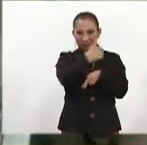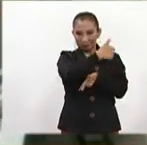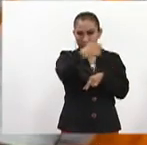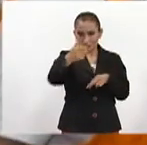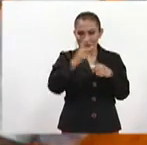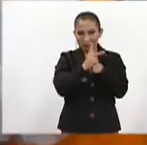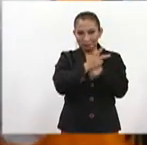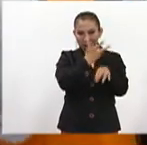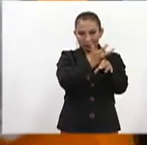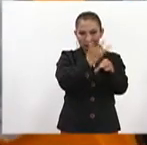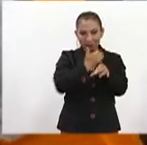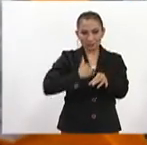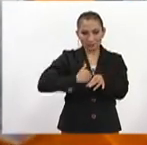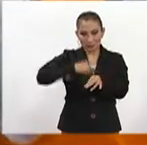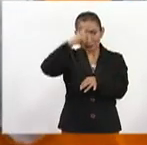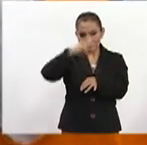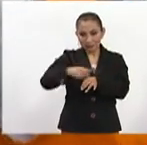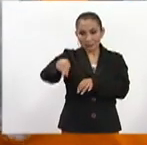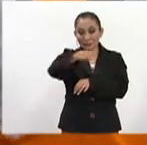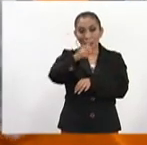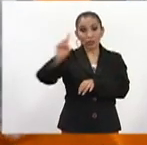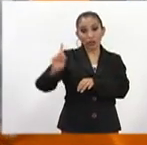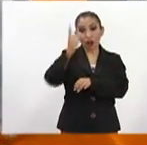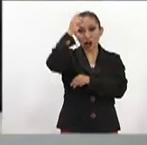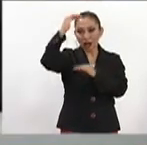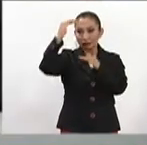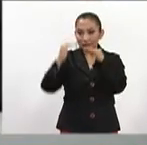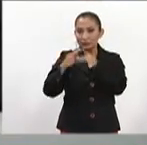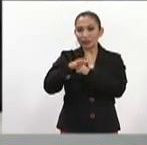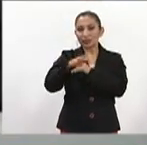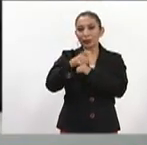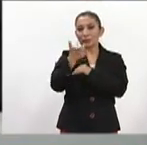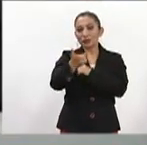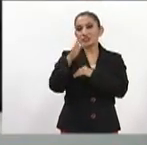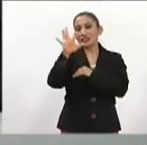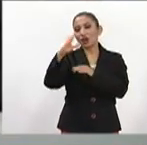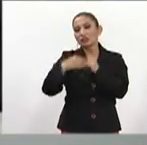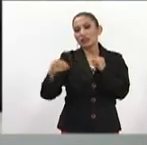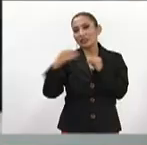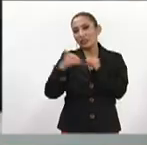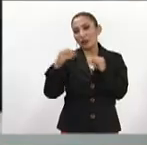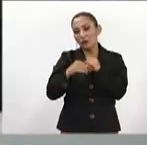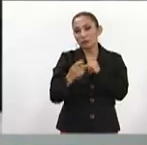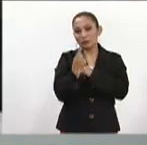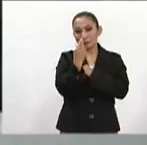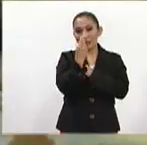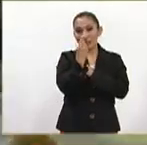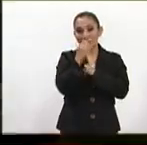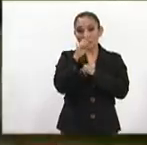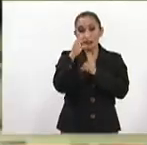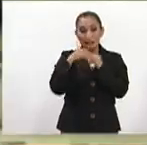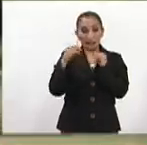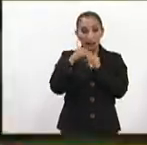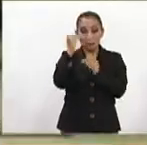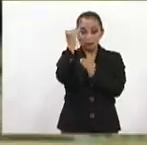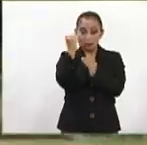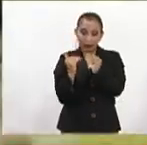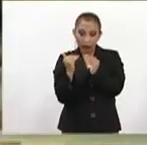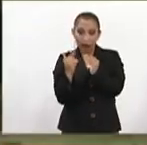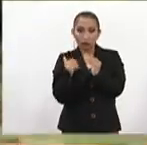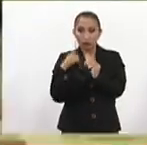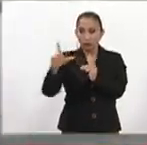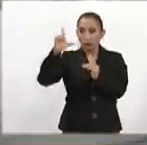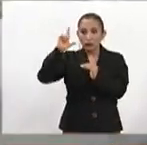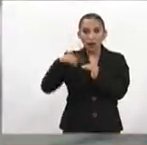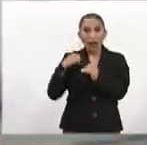de México, Estados Unidos y Canadá, la divisa estadounidense cerró en 19 pesos con 5 centavos, es decir, 25 centavos menos respecto al lunes,